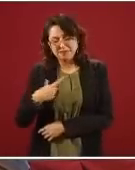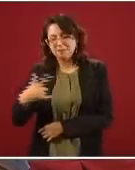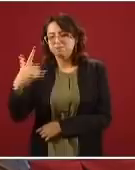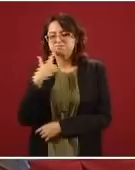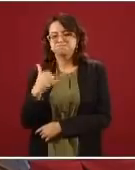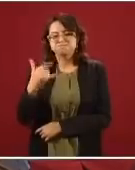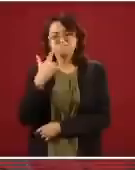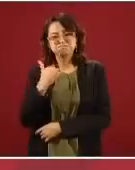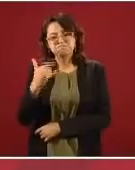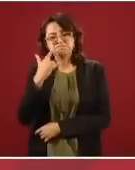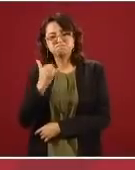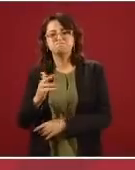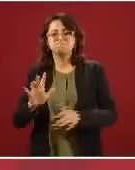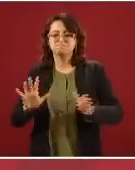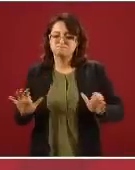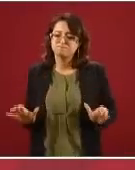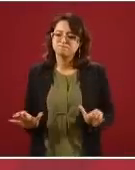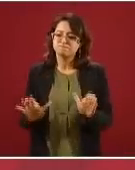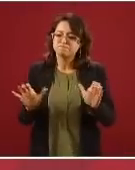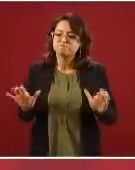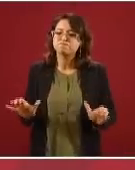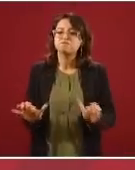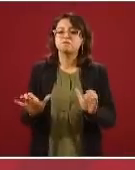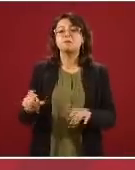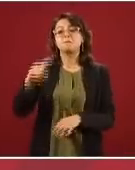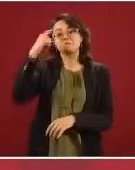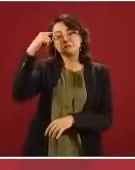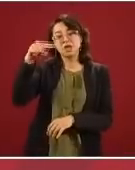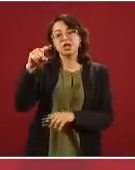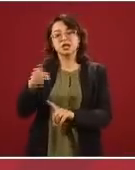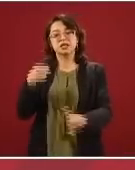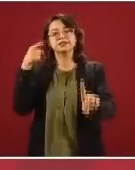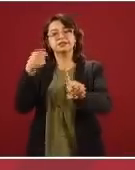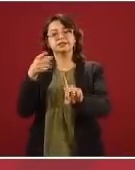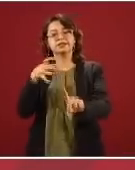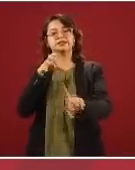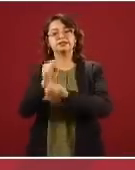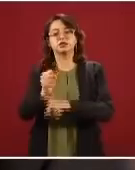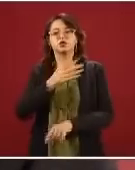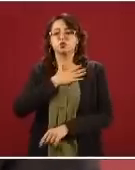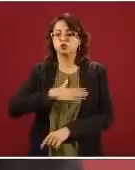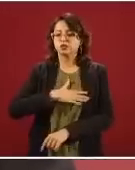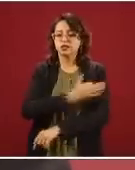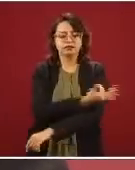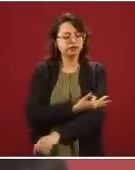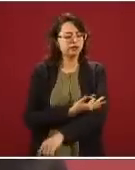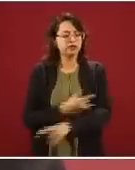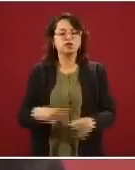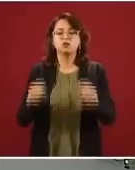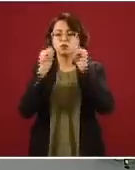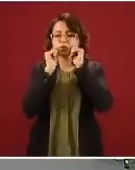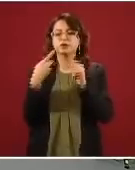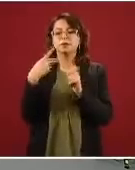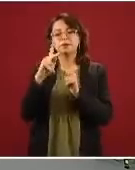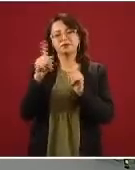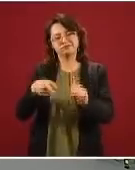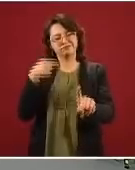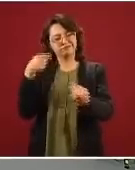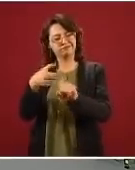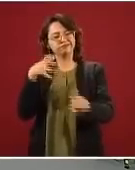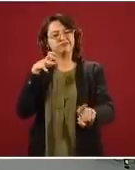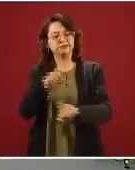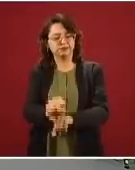que al final de cuentas llegue la justicia, aunque tarde, pero que llegue. Ok. En otra